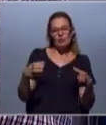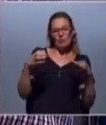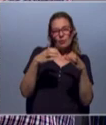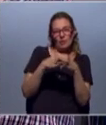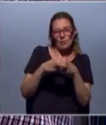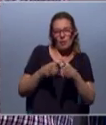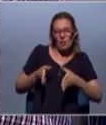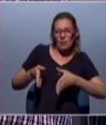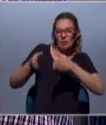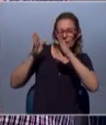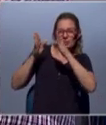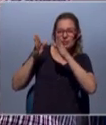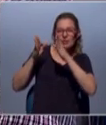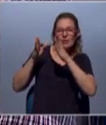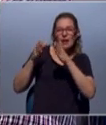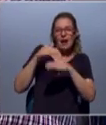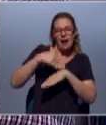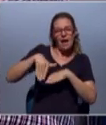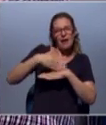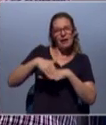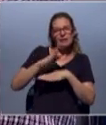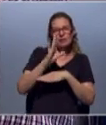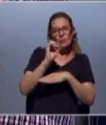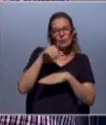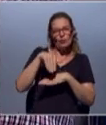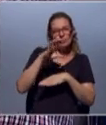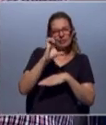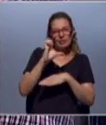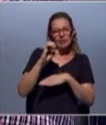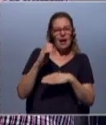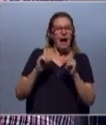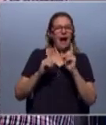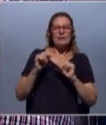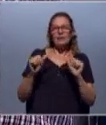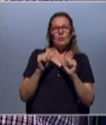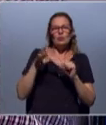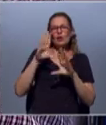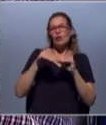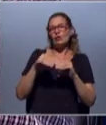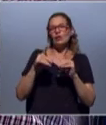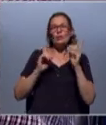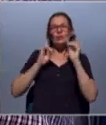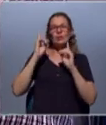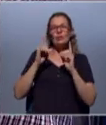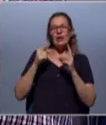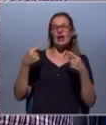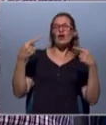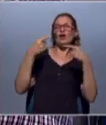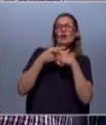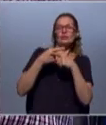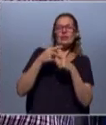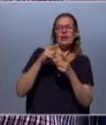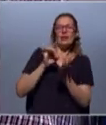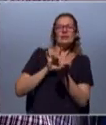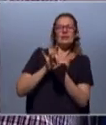apartamento en la calle ponce y bueno y hacíamos todo lo que hacían los jóvenes universitarios aquellos años que estábamos contra el sistema al rey al menos